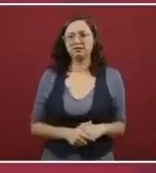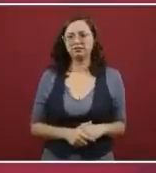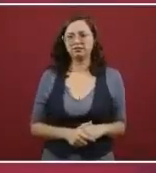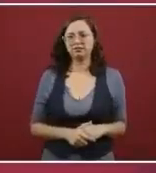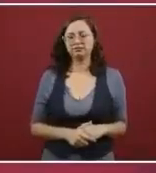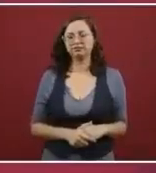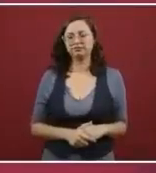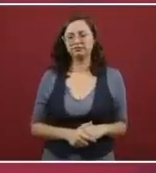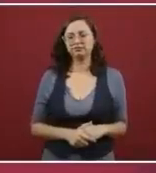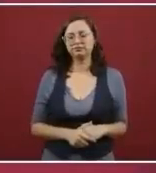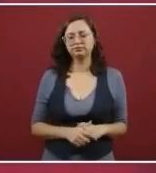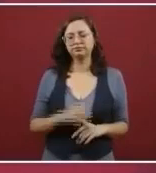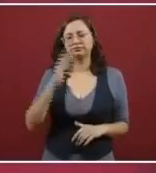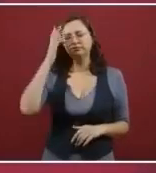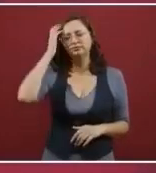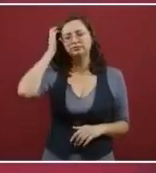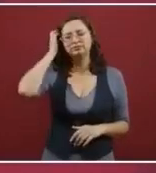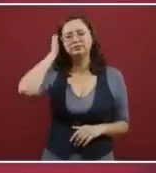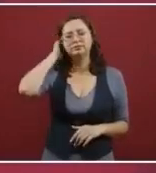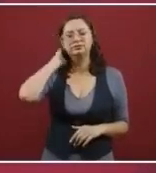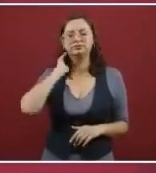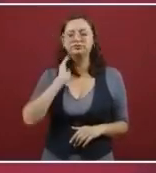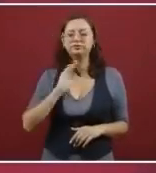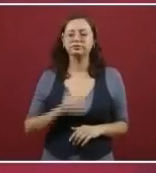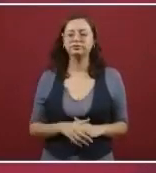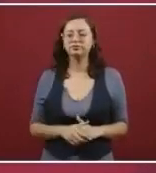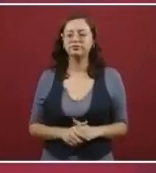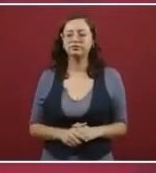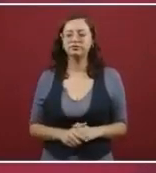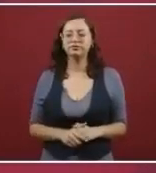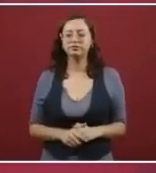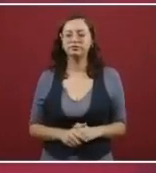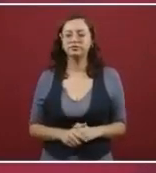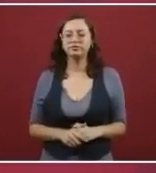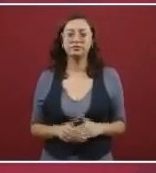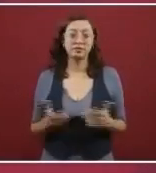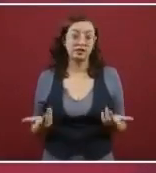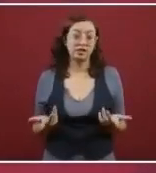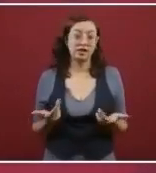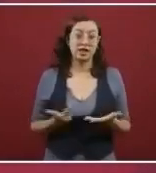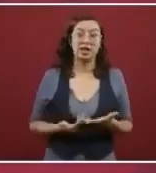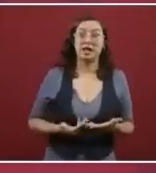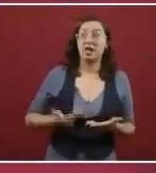a cuando aprobaron la reforma energética,